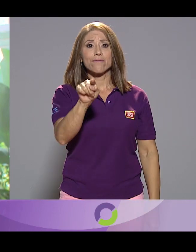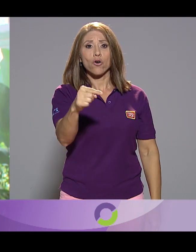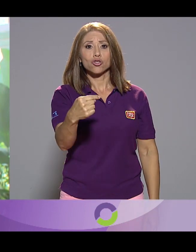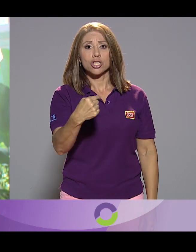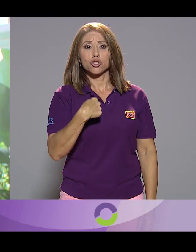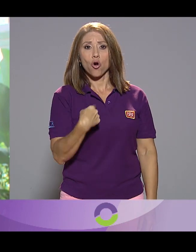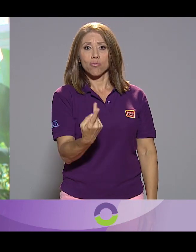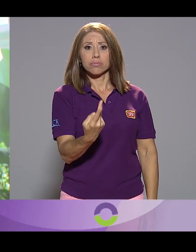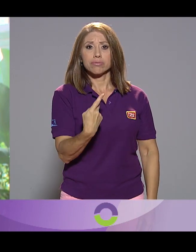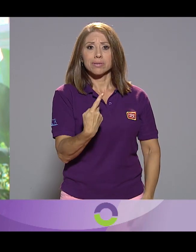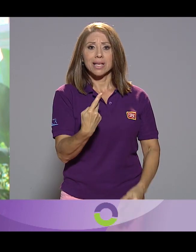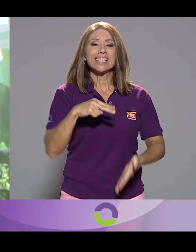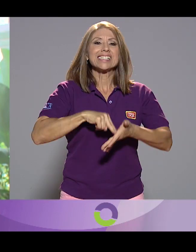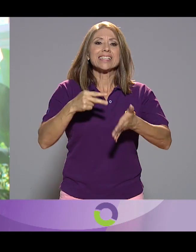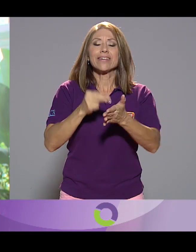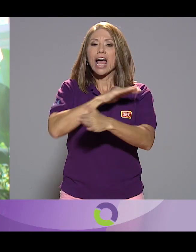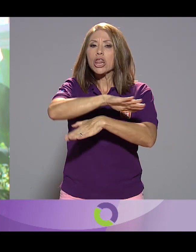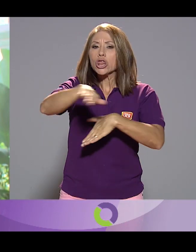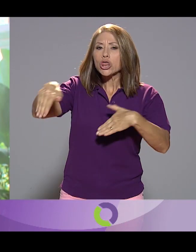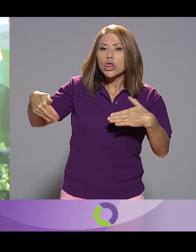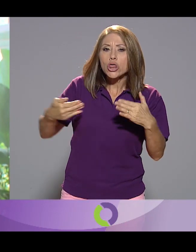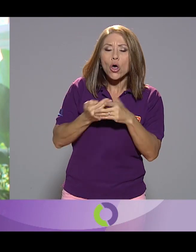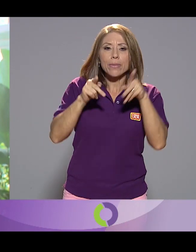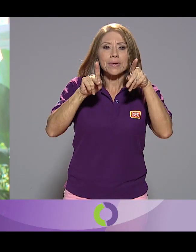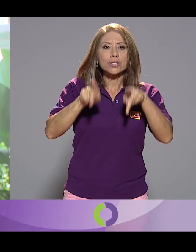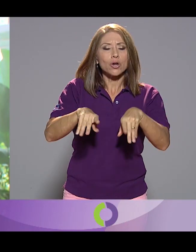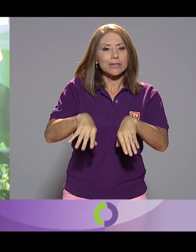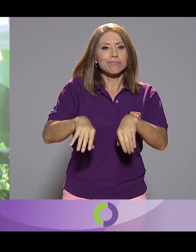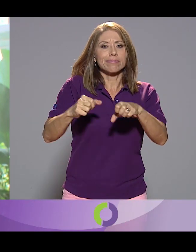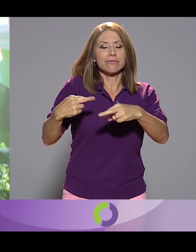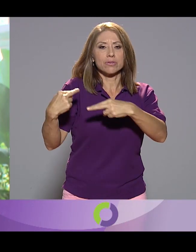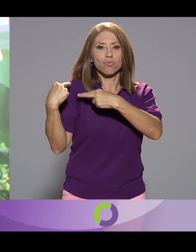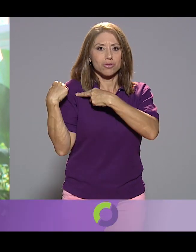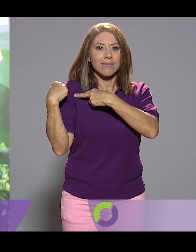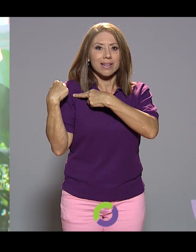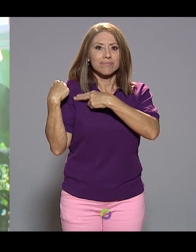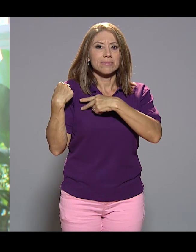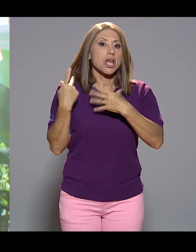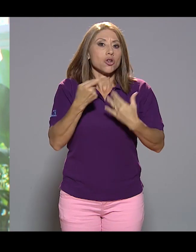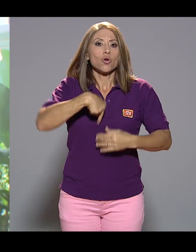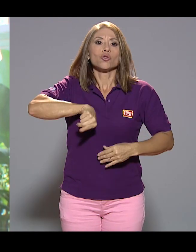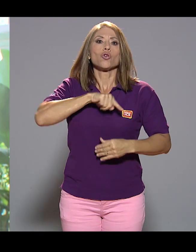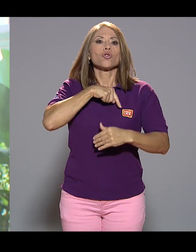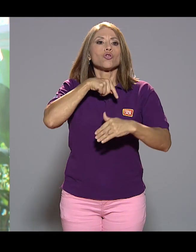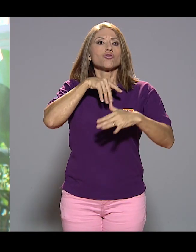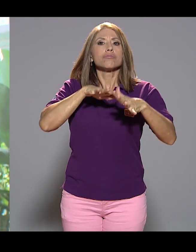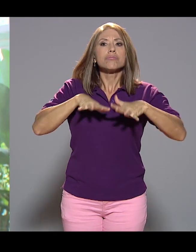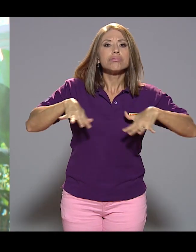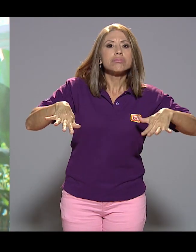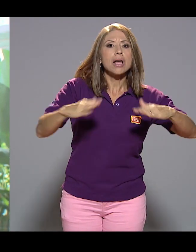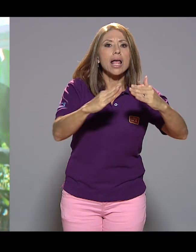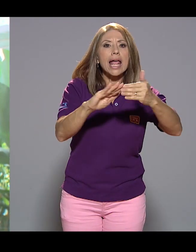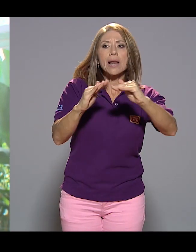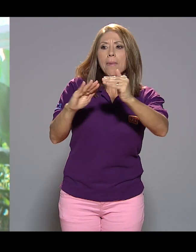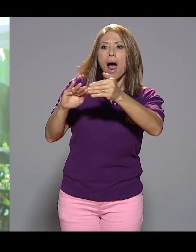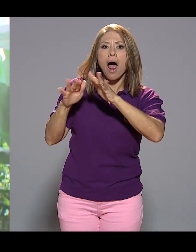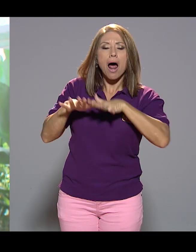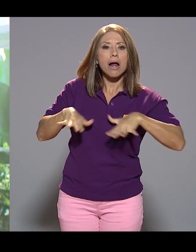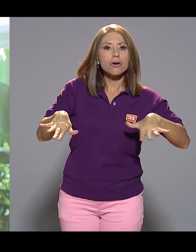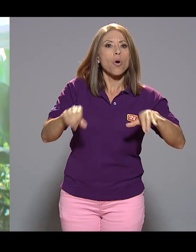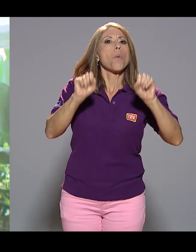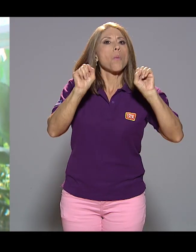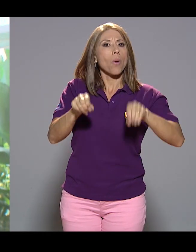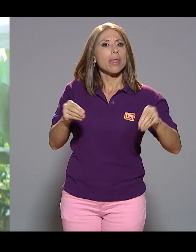es muy importante. En ese Vos y Yo lo que queremos decir es que todos tenemos responsabilidades, desde que estamos en el barrio